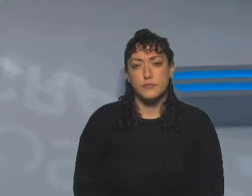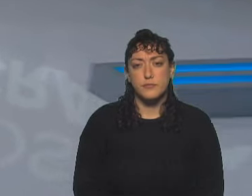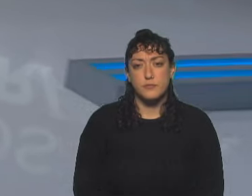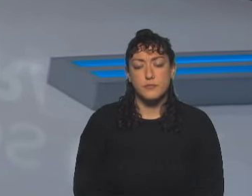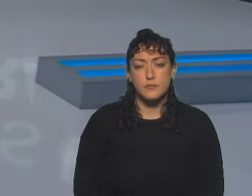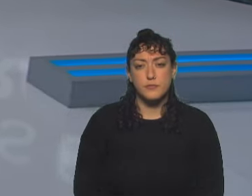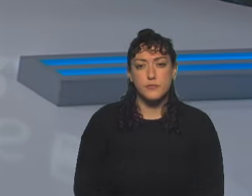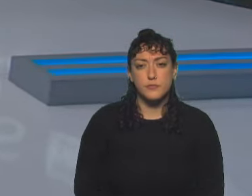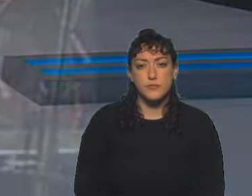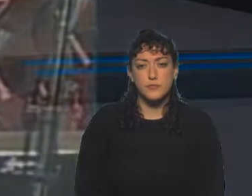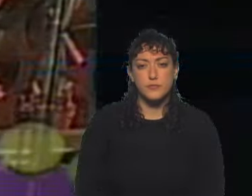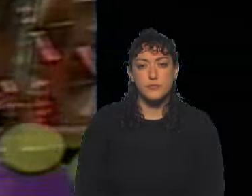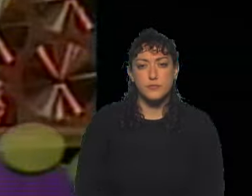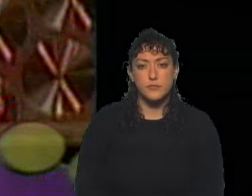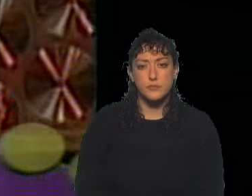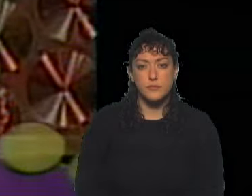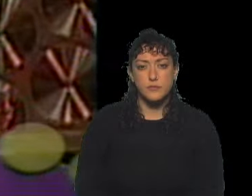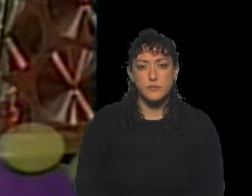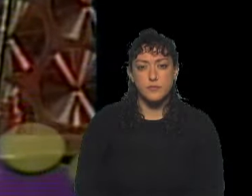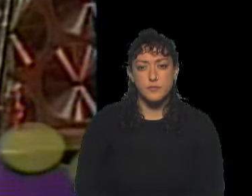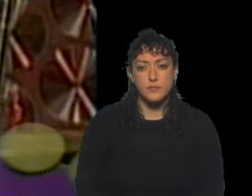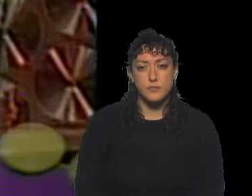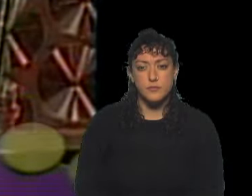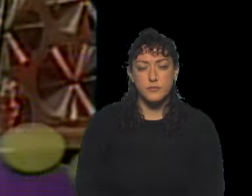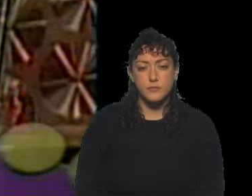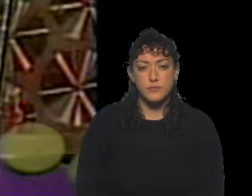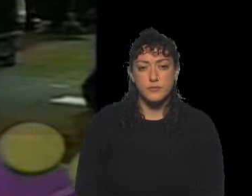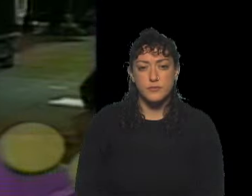Vivo para siempre, de verdad.